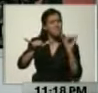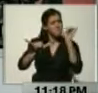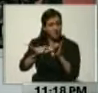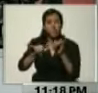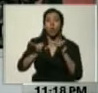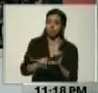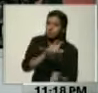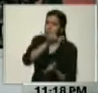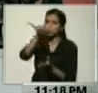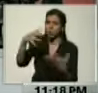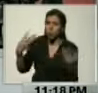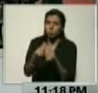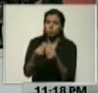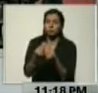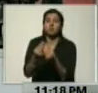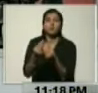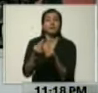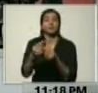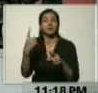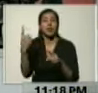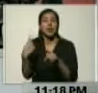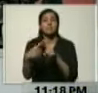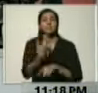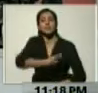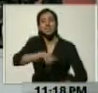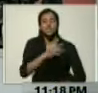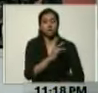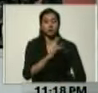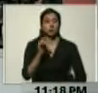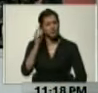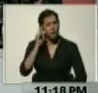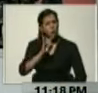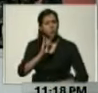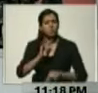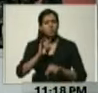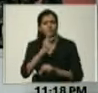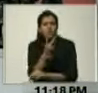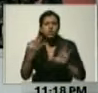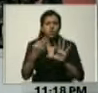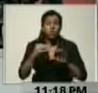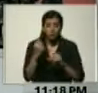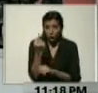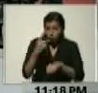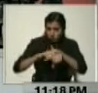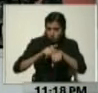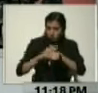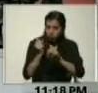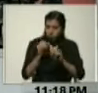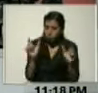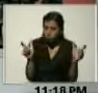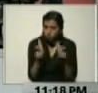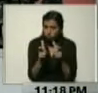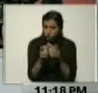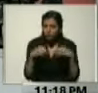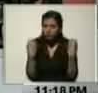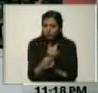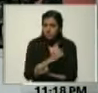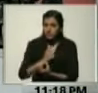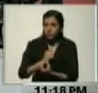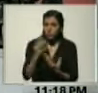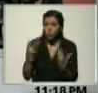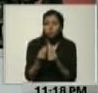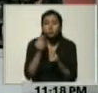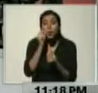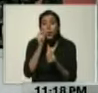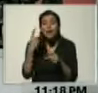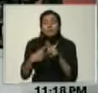chileno Sebastián Piñera. El día lunes 28 a las 11 se reunieron con el despacho privado del expresidente José María